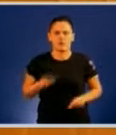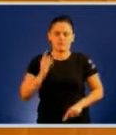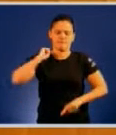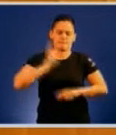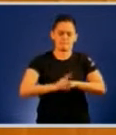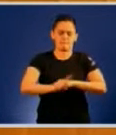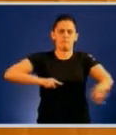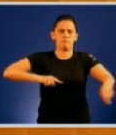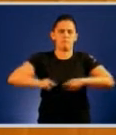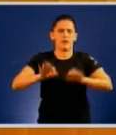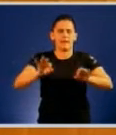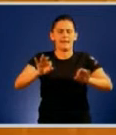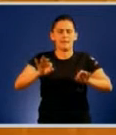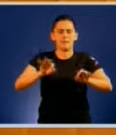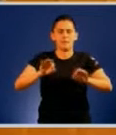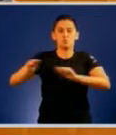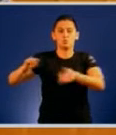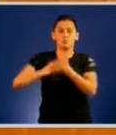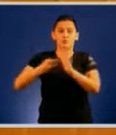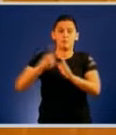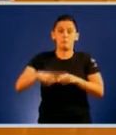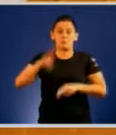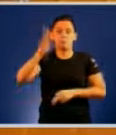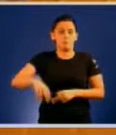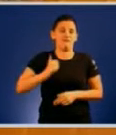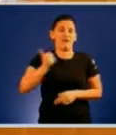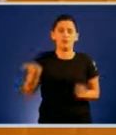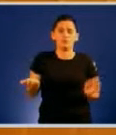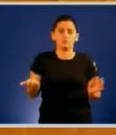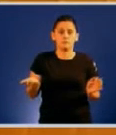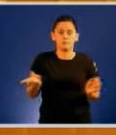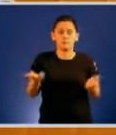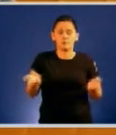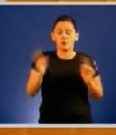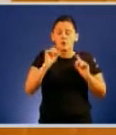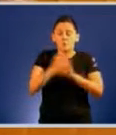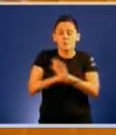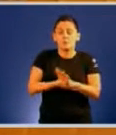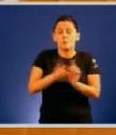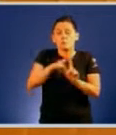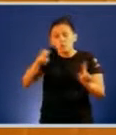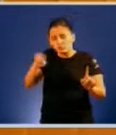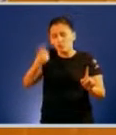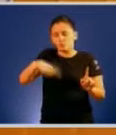farsa como sistema político. E, polo tanto, desde ese punto de vista, nos reafirmamos, nos